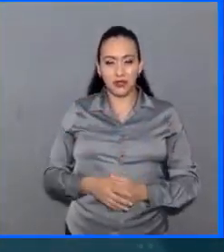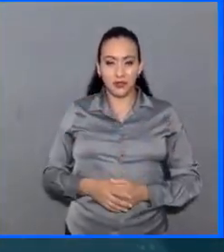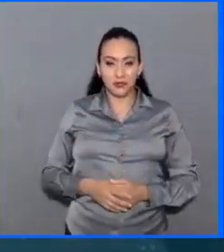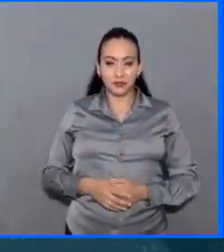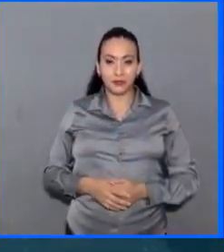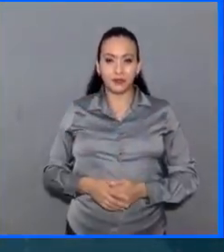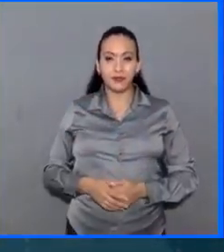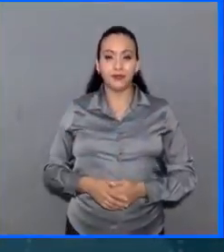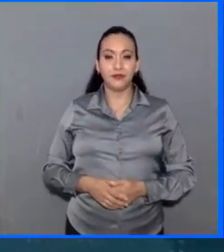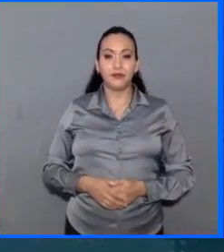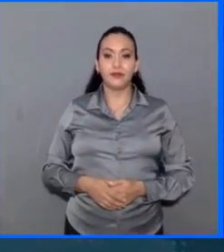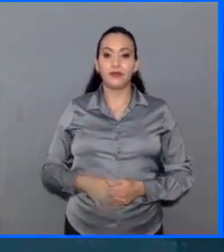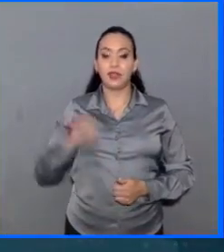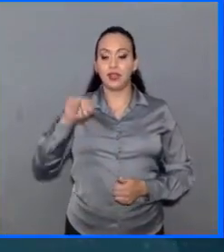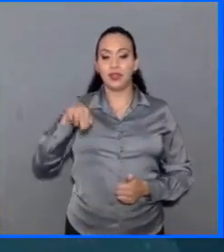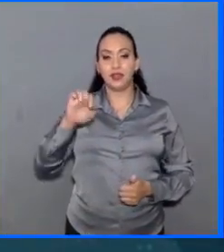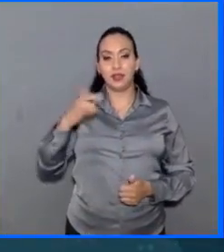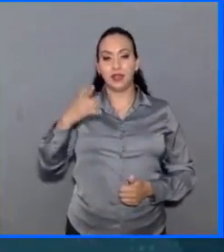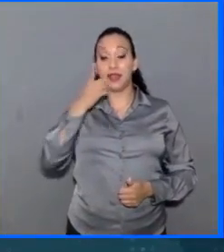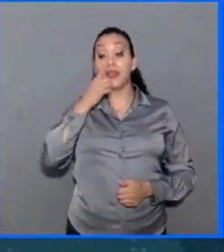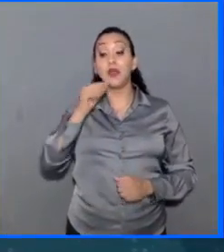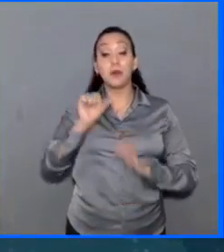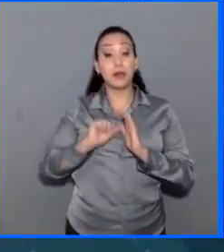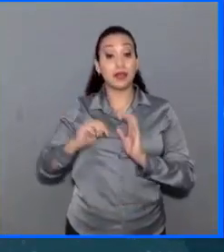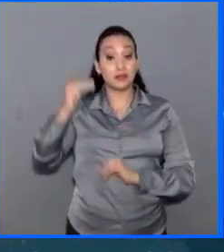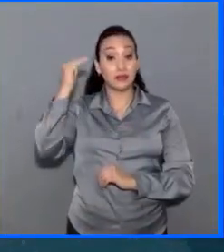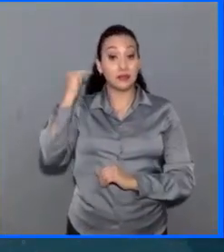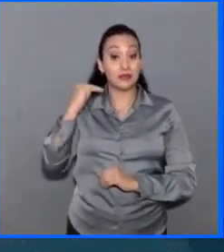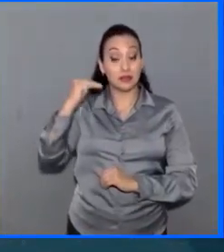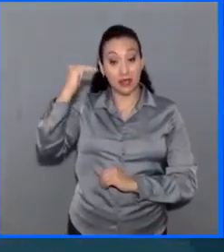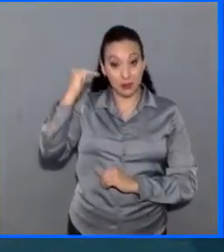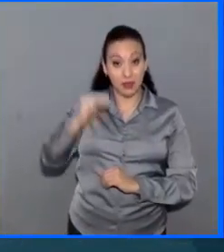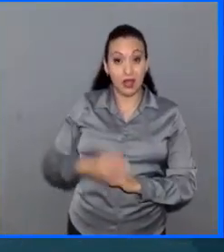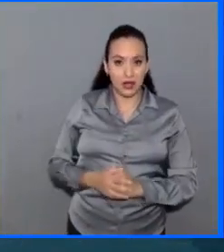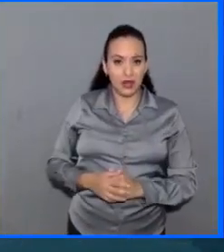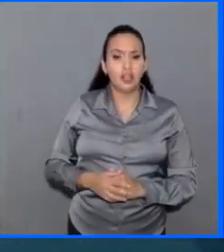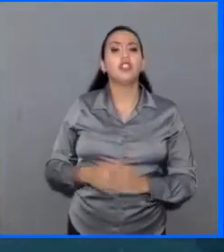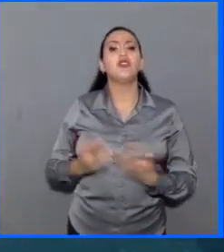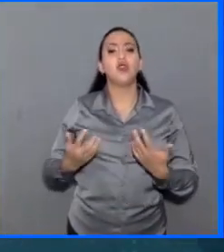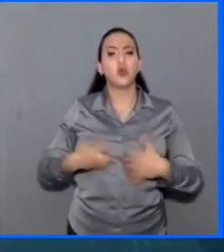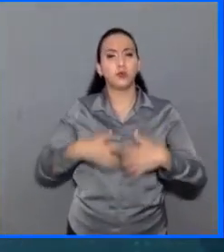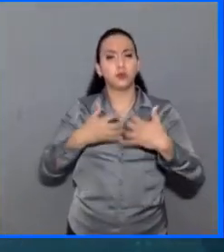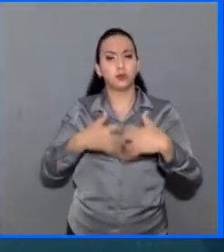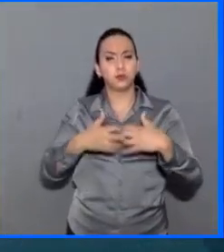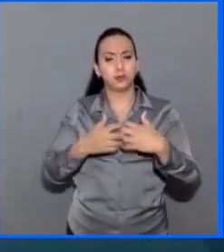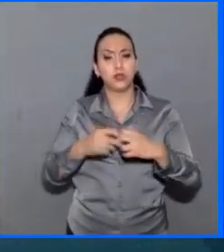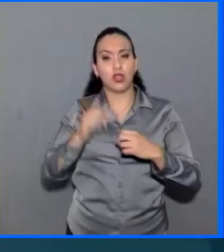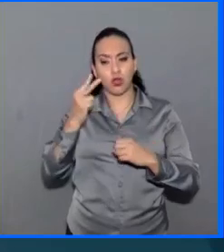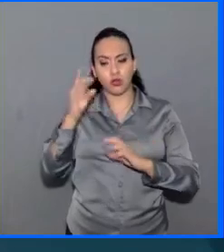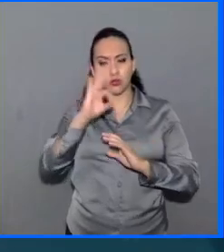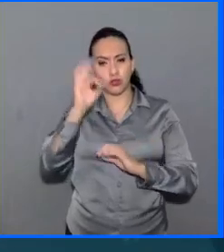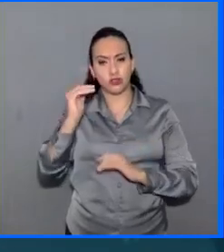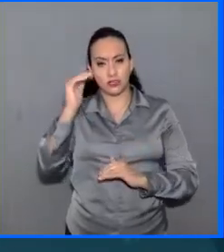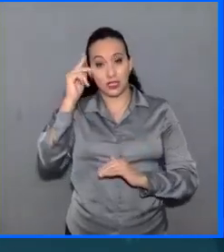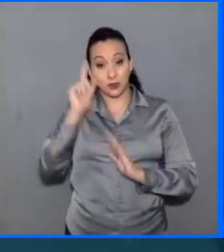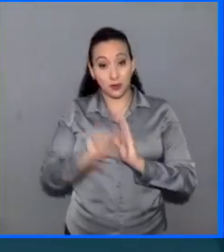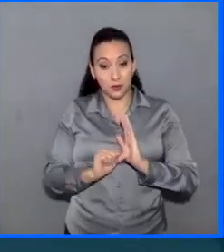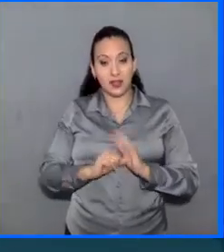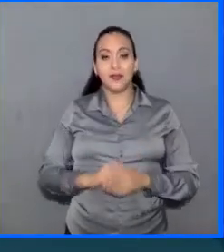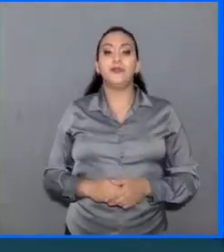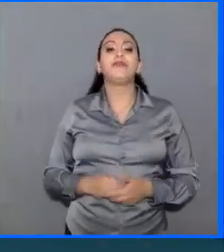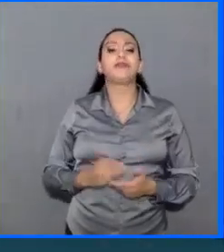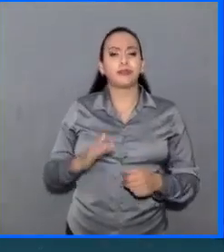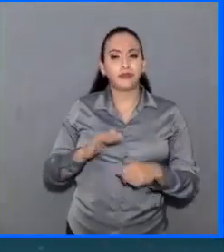El INEGI reportó que en marzo el volumen de la producción de la industria manufacturera cayó 2% mensual, tras repuntar en